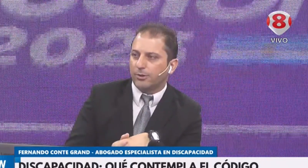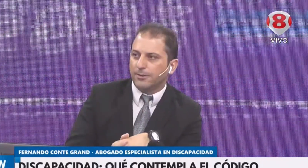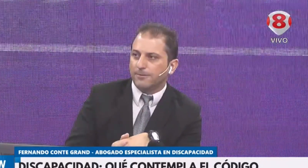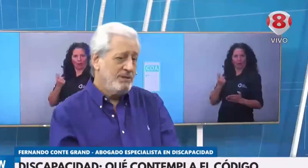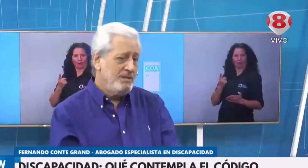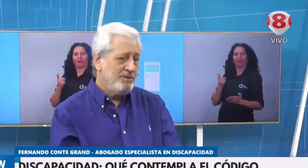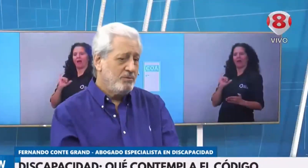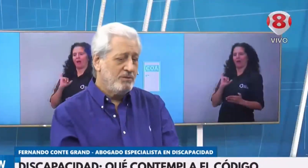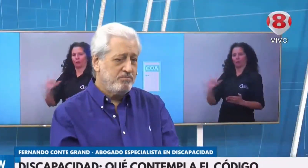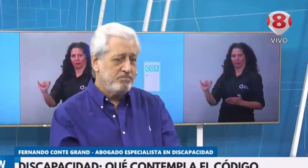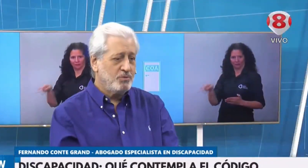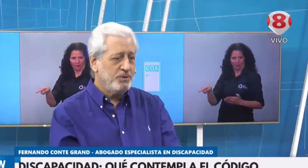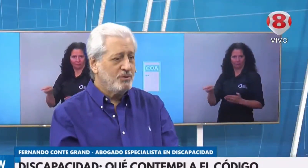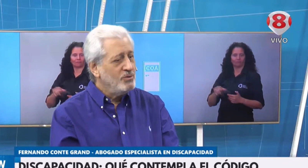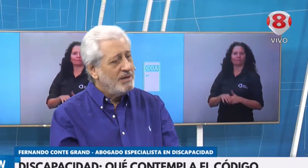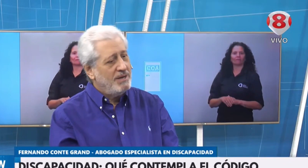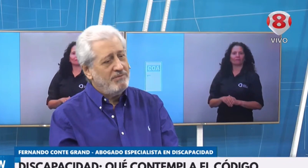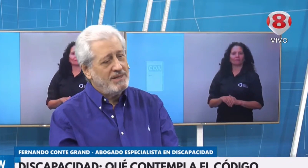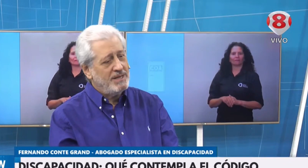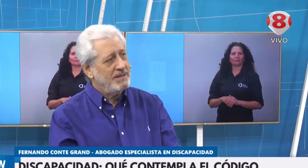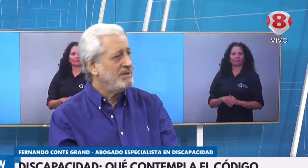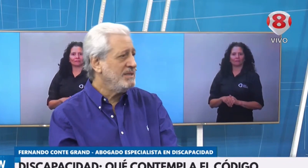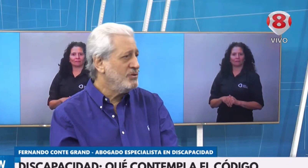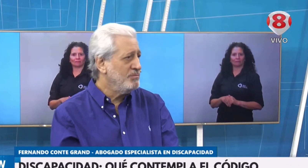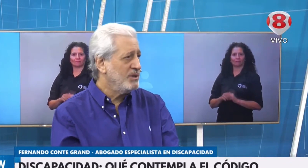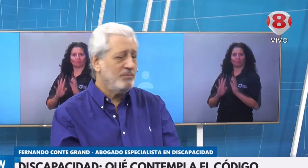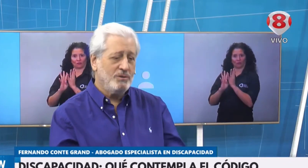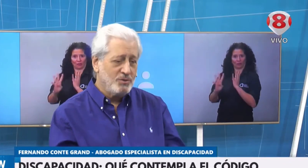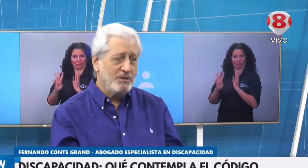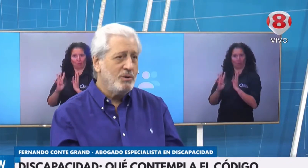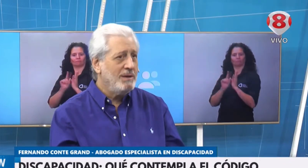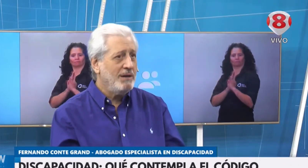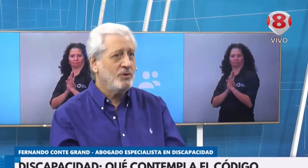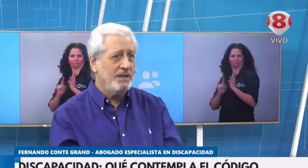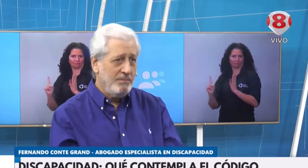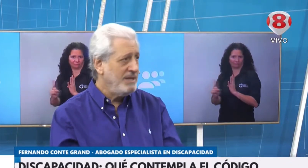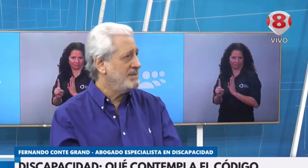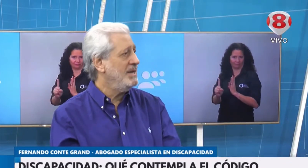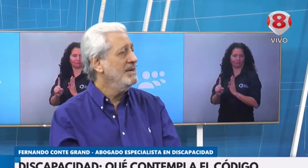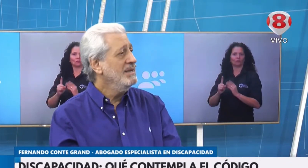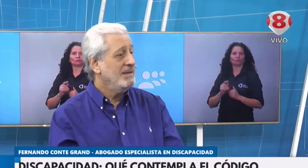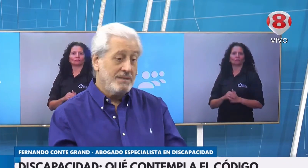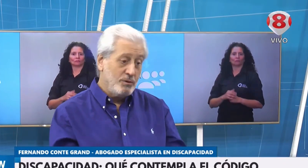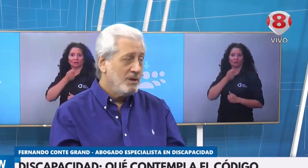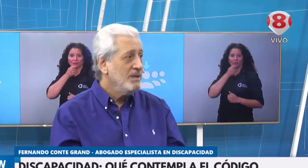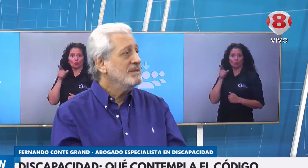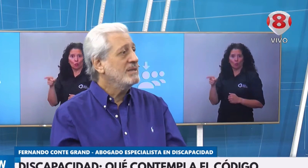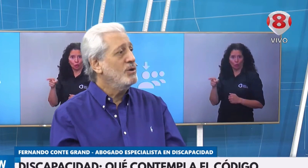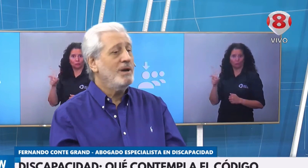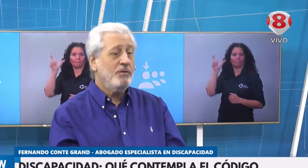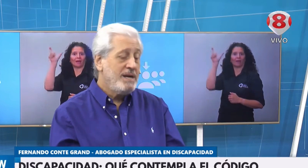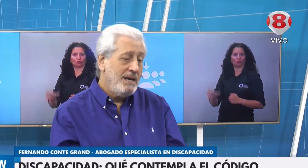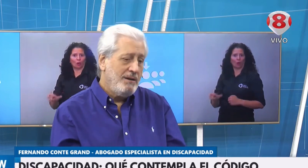respecto entiendo que sí pero bueno por supuesto nunca va a faltar capacitación porque bueno como se renuevan las autoridades de mesa pero es clave